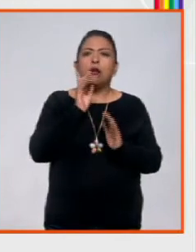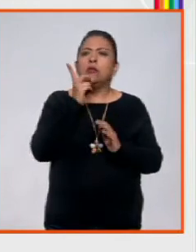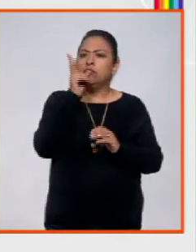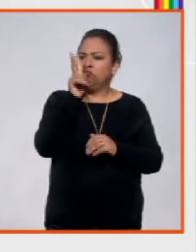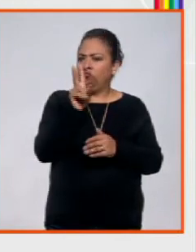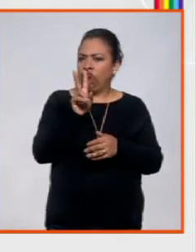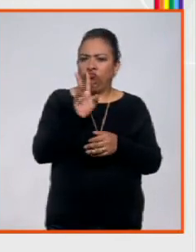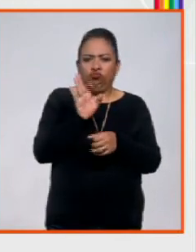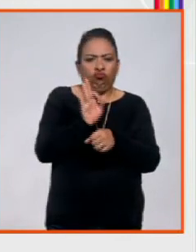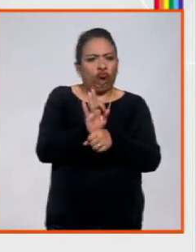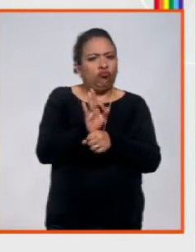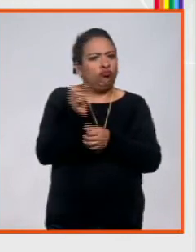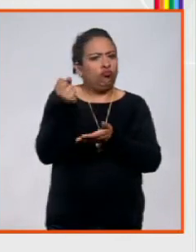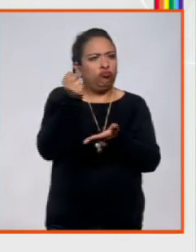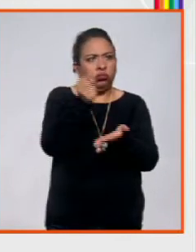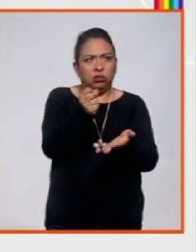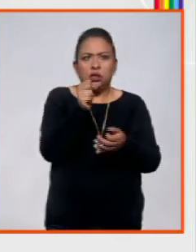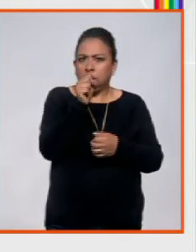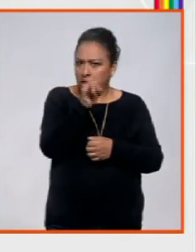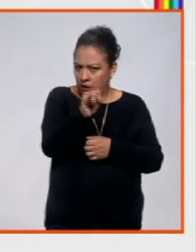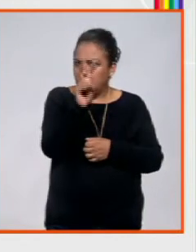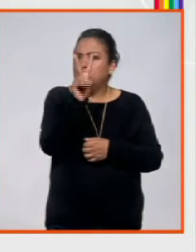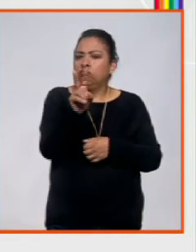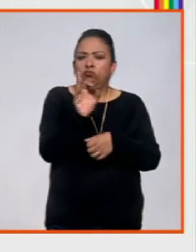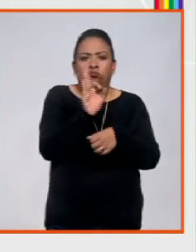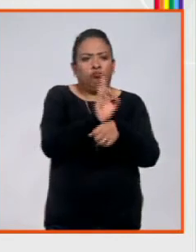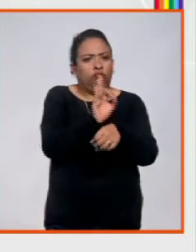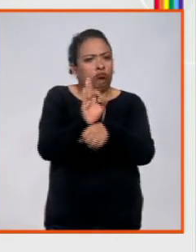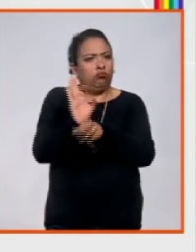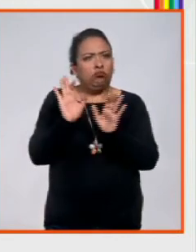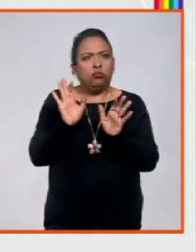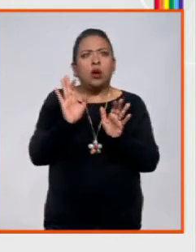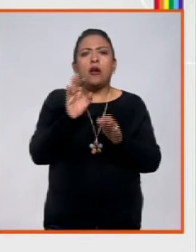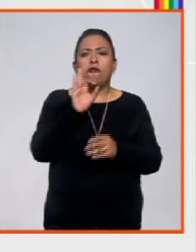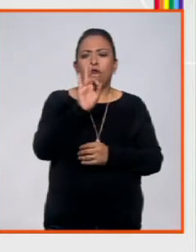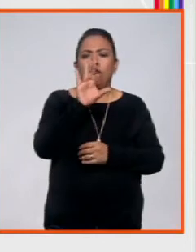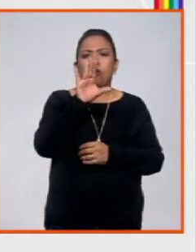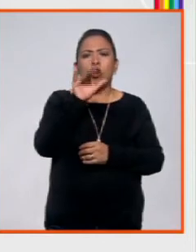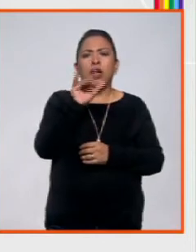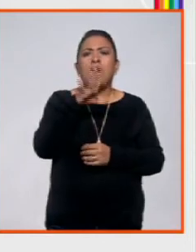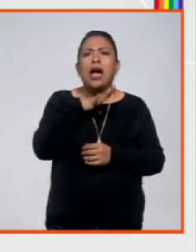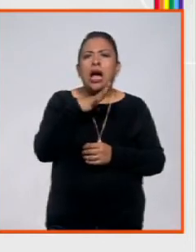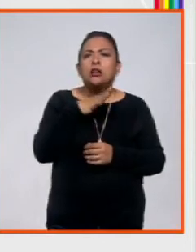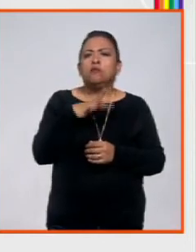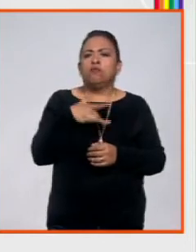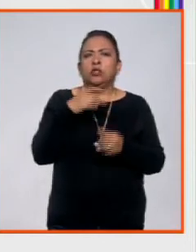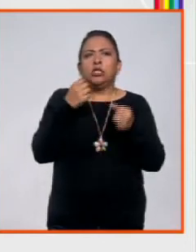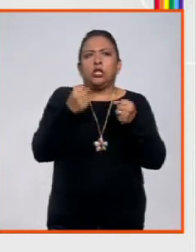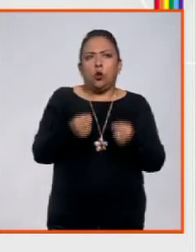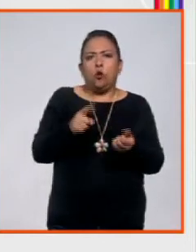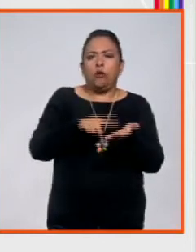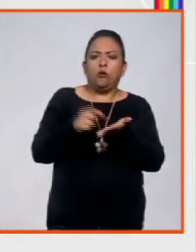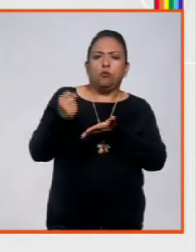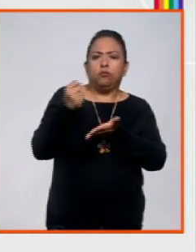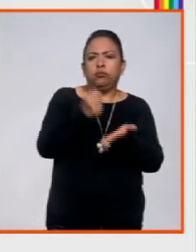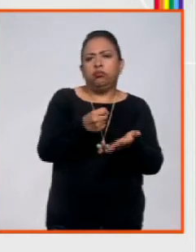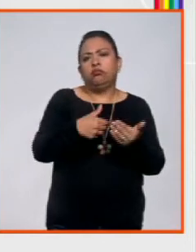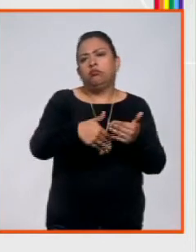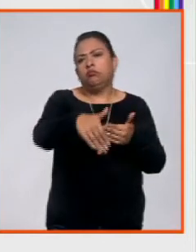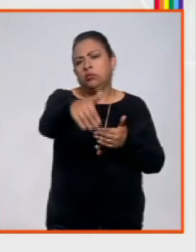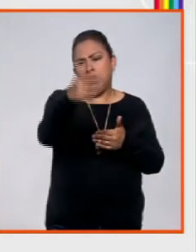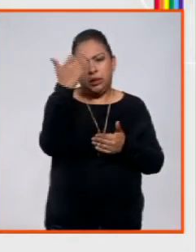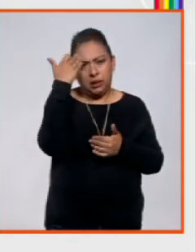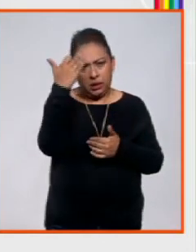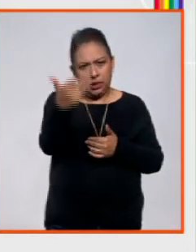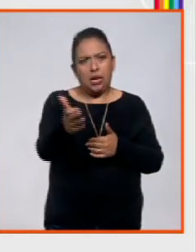asegurados los presupuestos y están asegurados el modelo del fonca trabaja con cierta seguridad presupuestal durante un lapso de